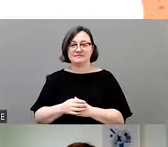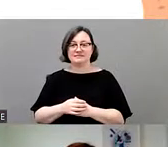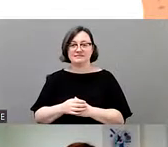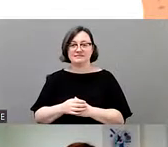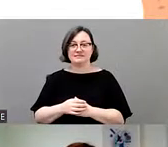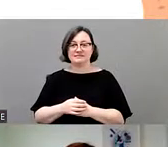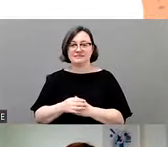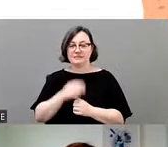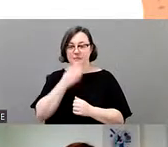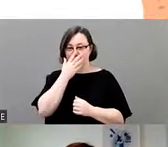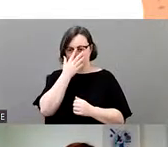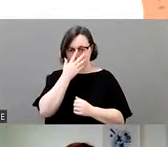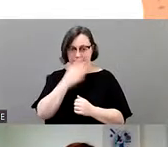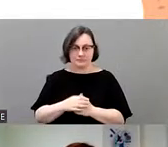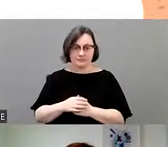Sí, pasamos.